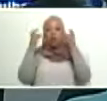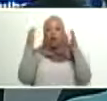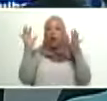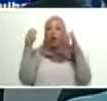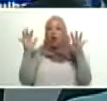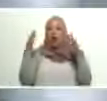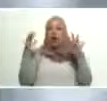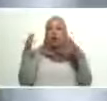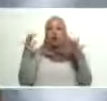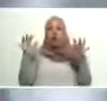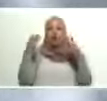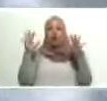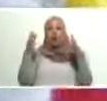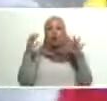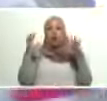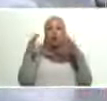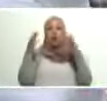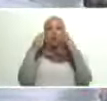De ese estarismo.